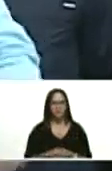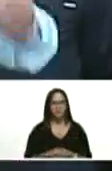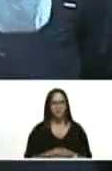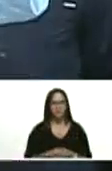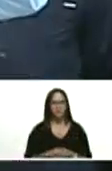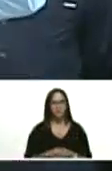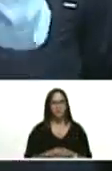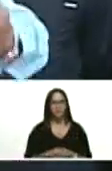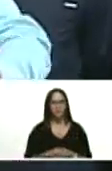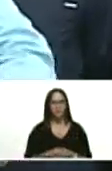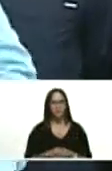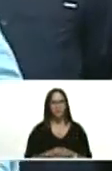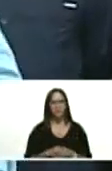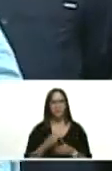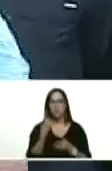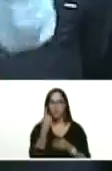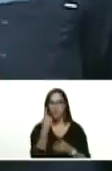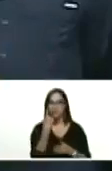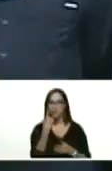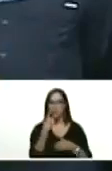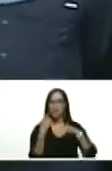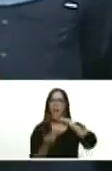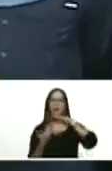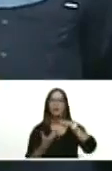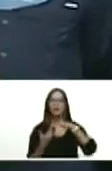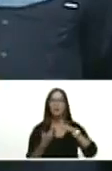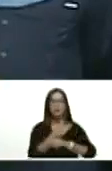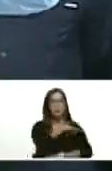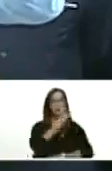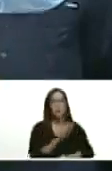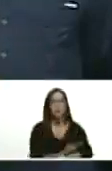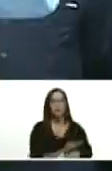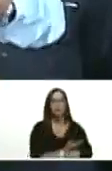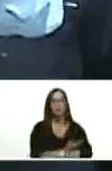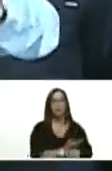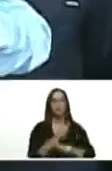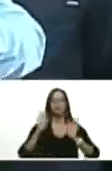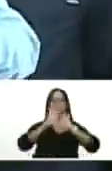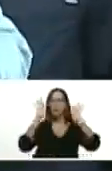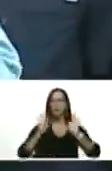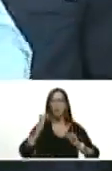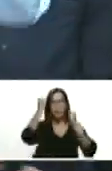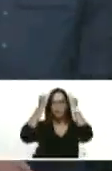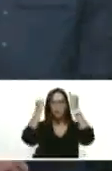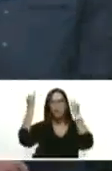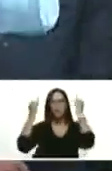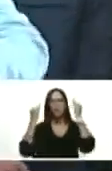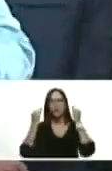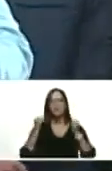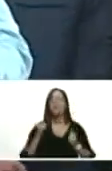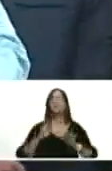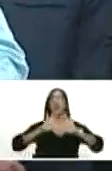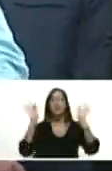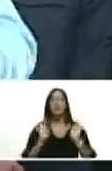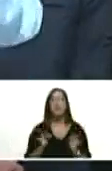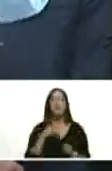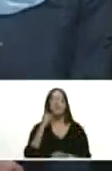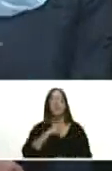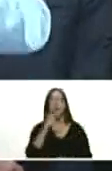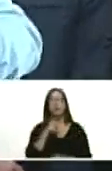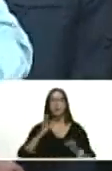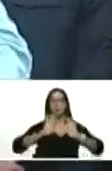sin una columna vertebral sólida, de carácter ideológico, de carácter político,